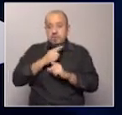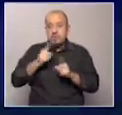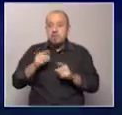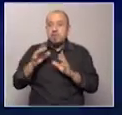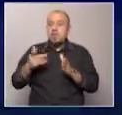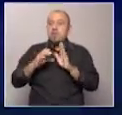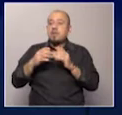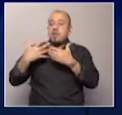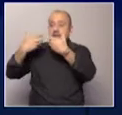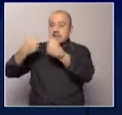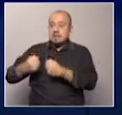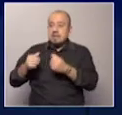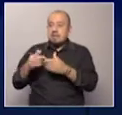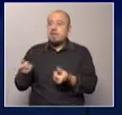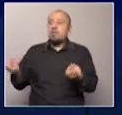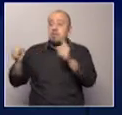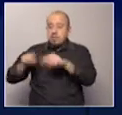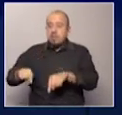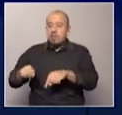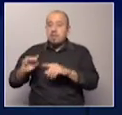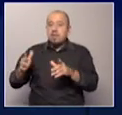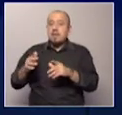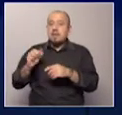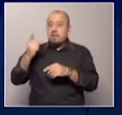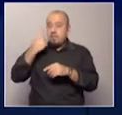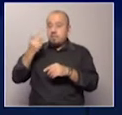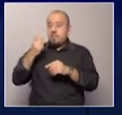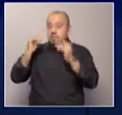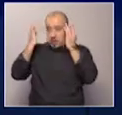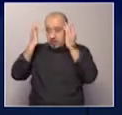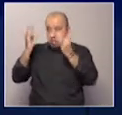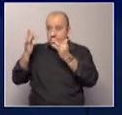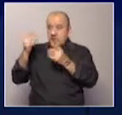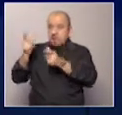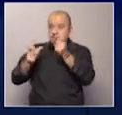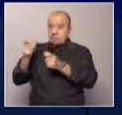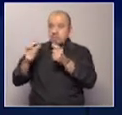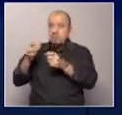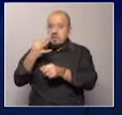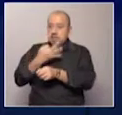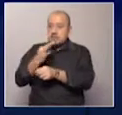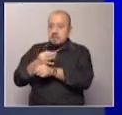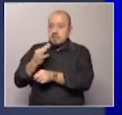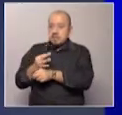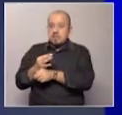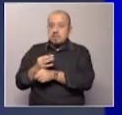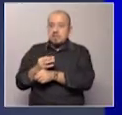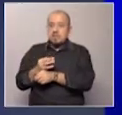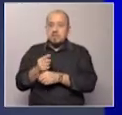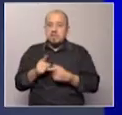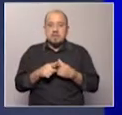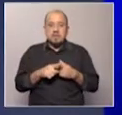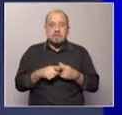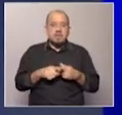para rehabilitar para evitar el delito para educar a las personas reeducar a las personas eso es algo que habitualmente